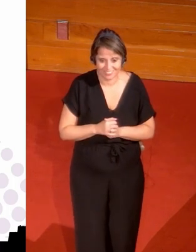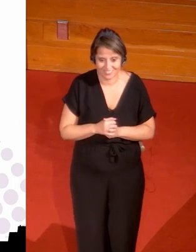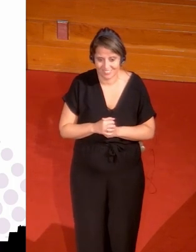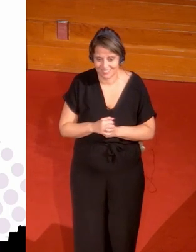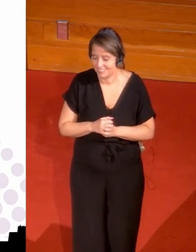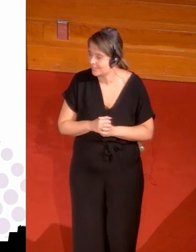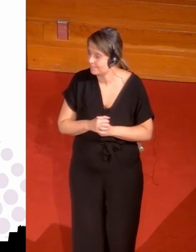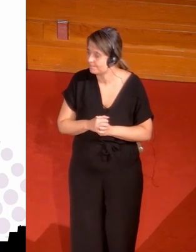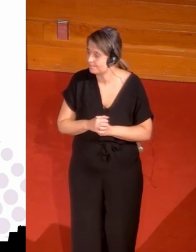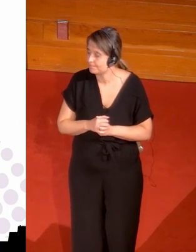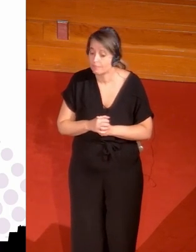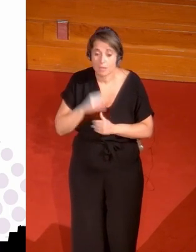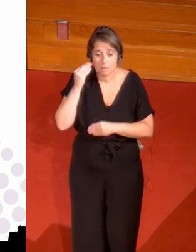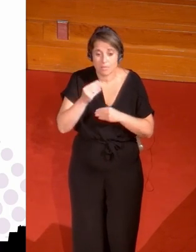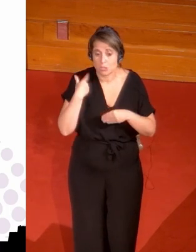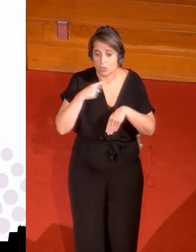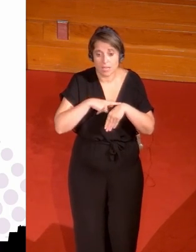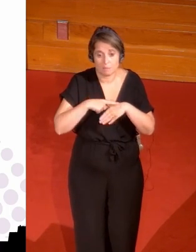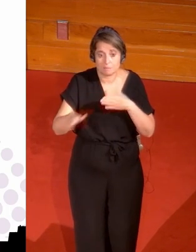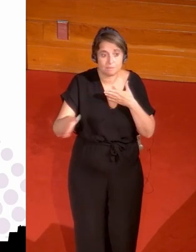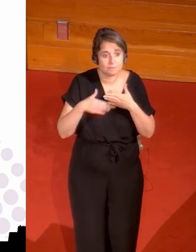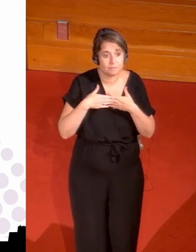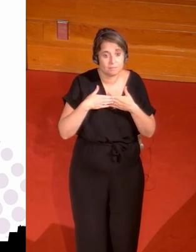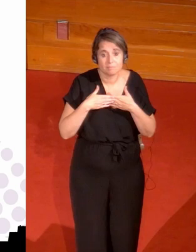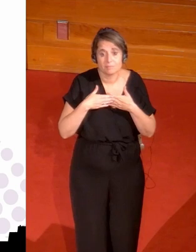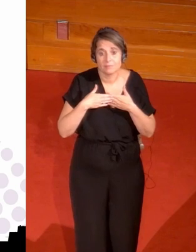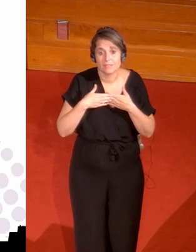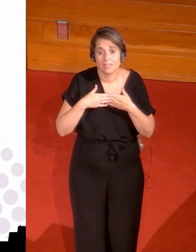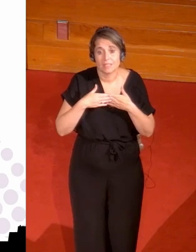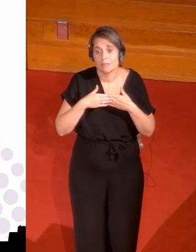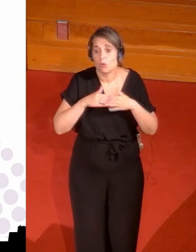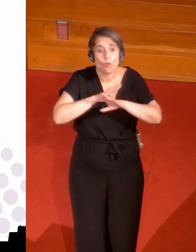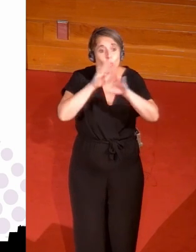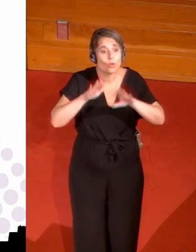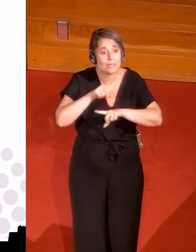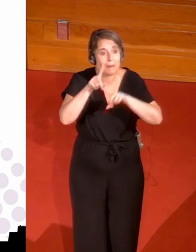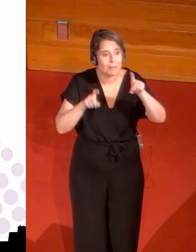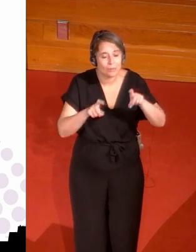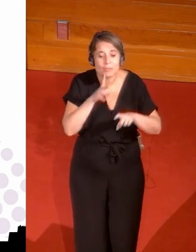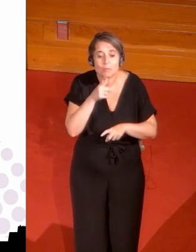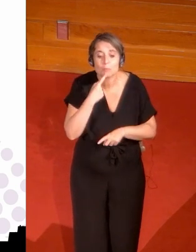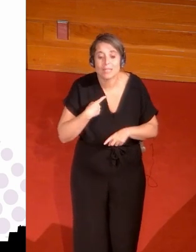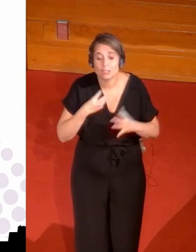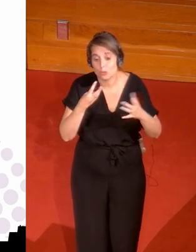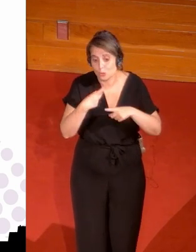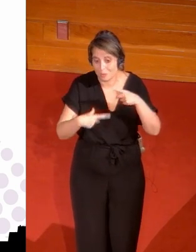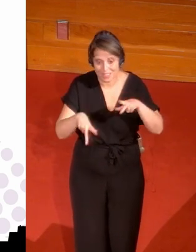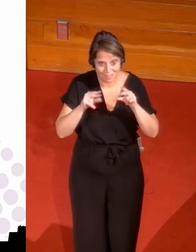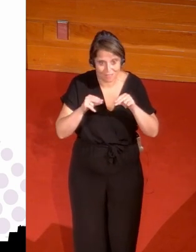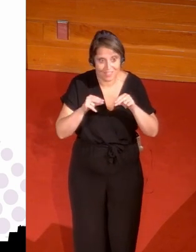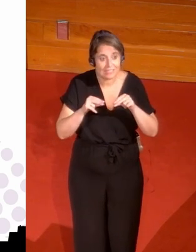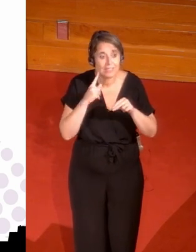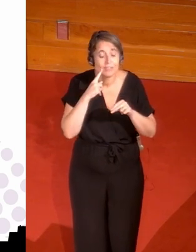mucho creo que deberíamos terminar ya verdad igual hago la última una última pregun porque me han dicho que termin las 8:30